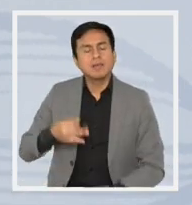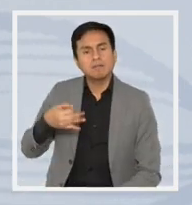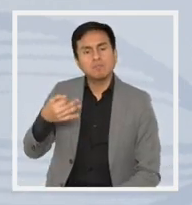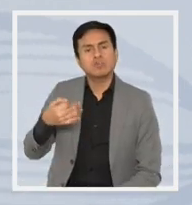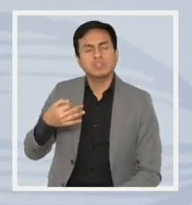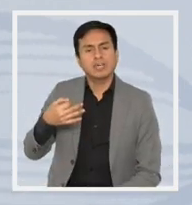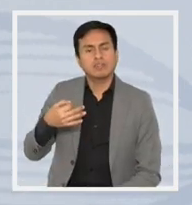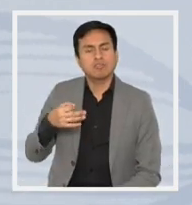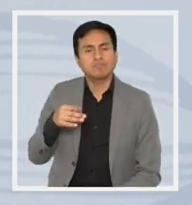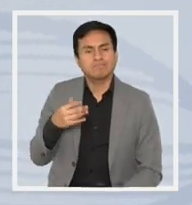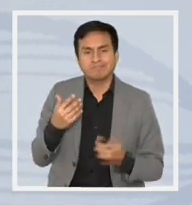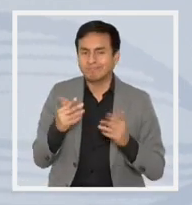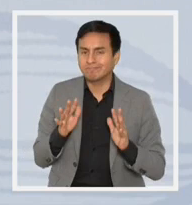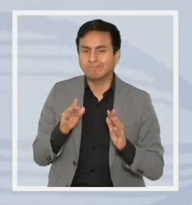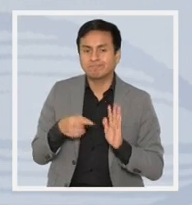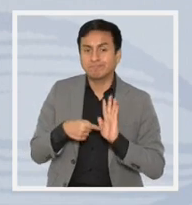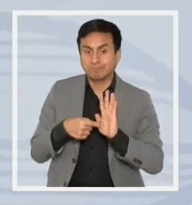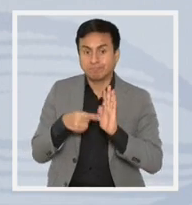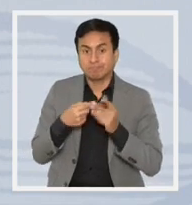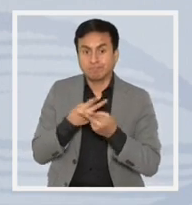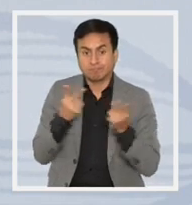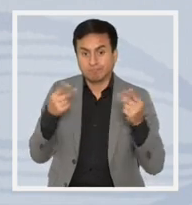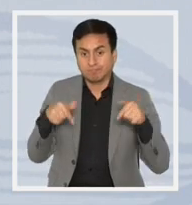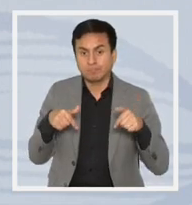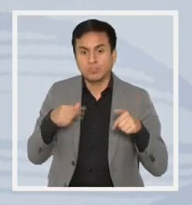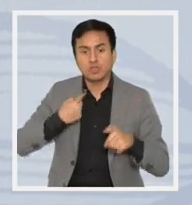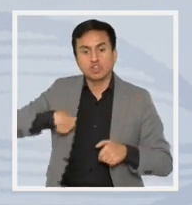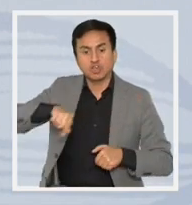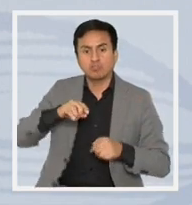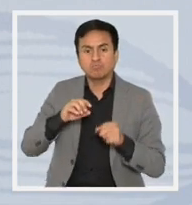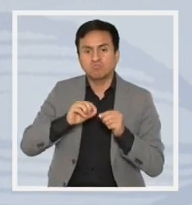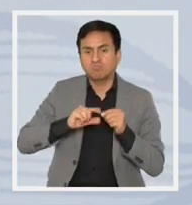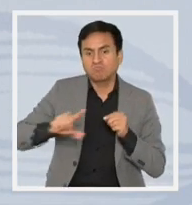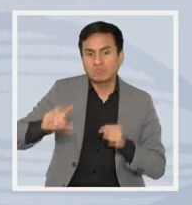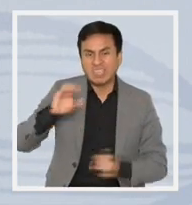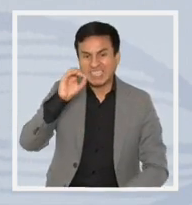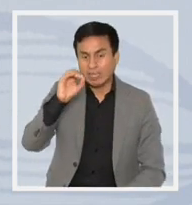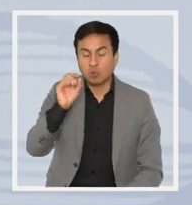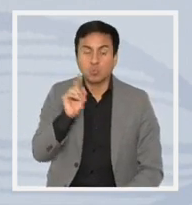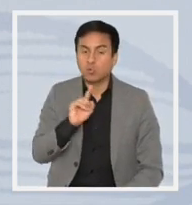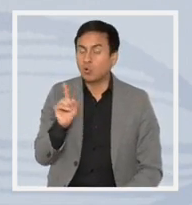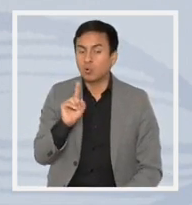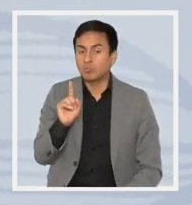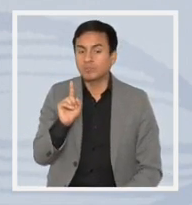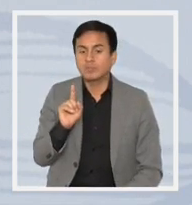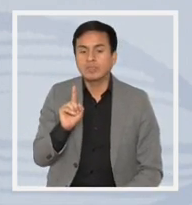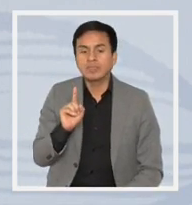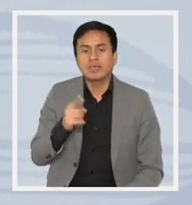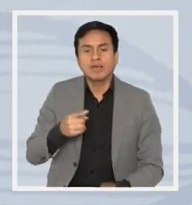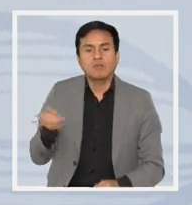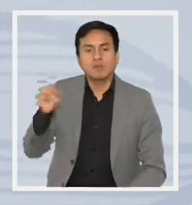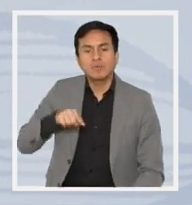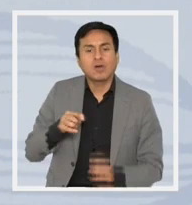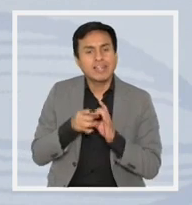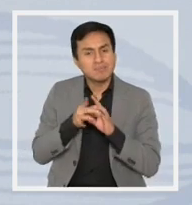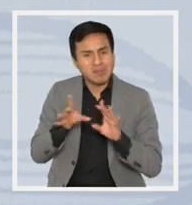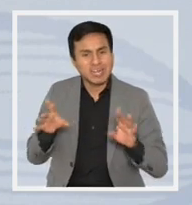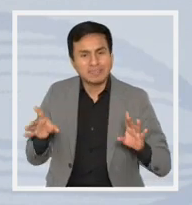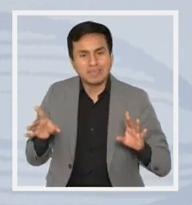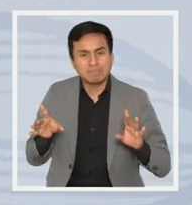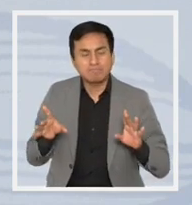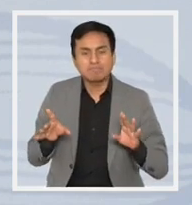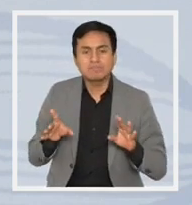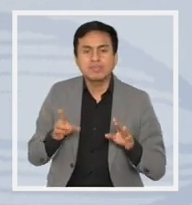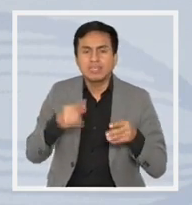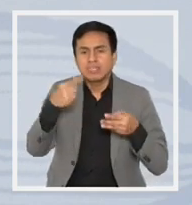cierto, como ha quedado de manifiesto aquí, no estamos partiendo de cero. Desde el retorno a la democracia